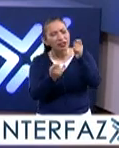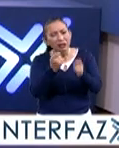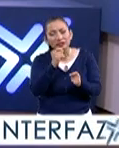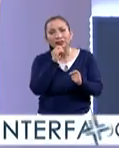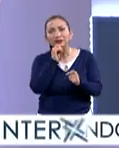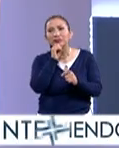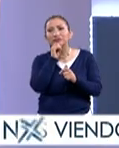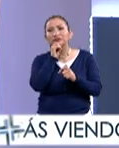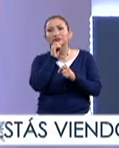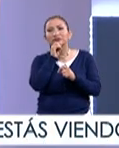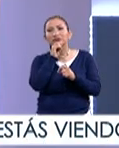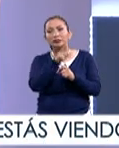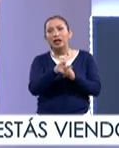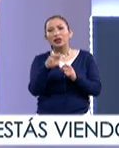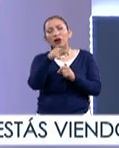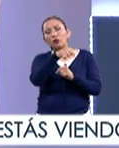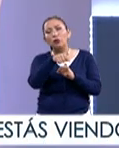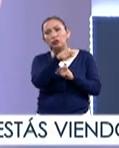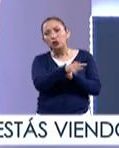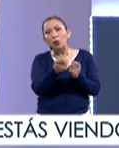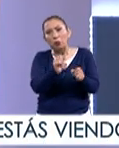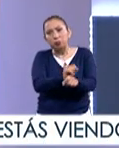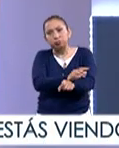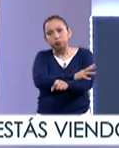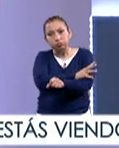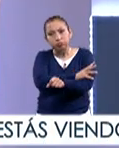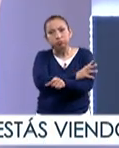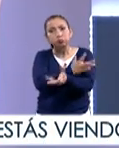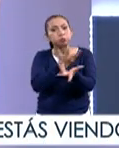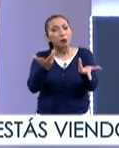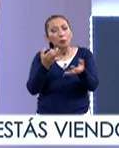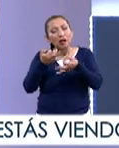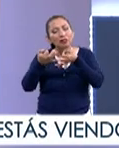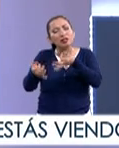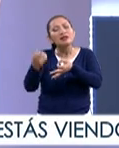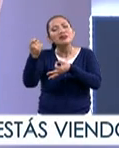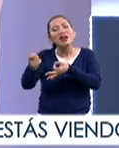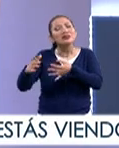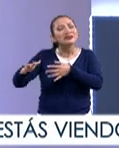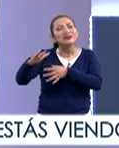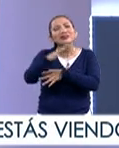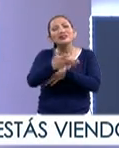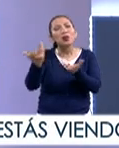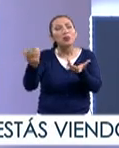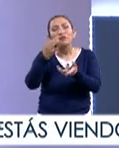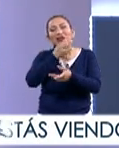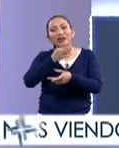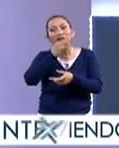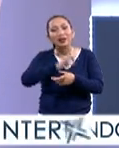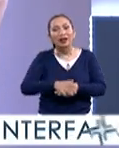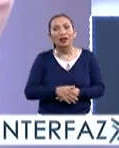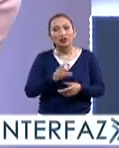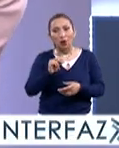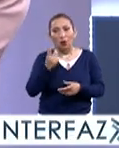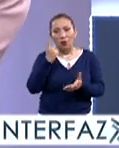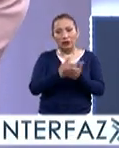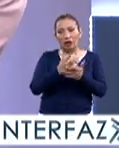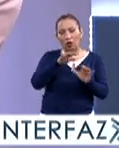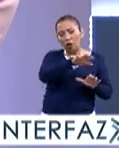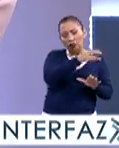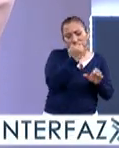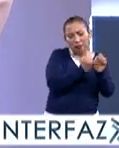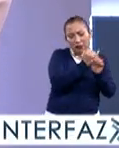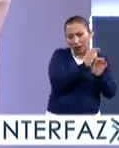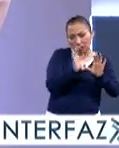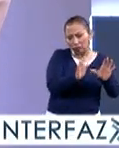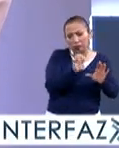seguramente que le causará a usted emoción, atracción, este tipo de celebraciones, no nada más desde la trinchera